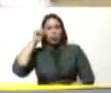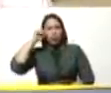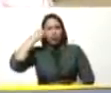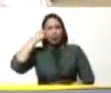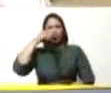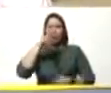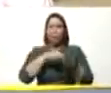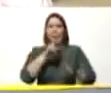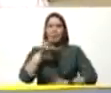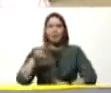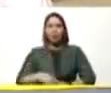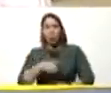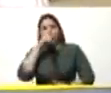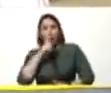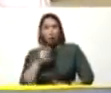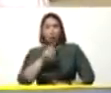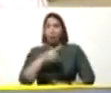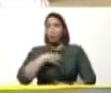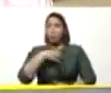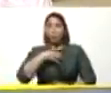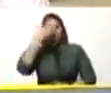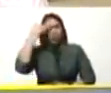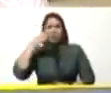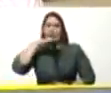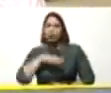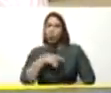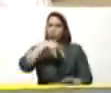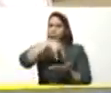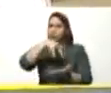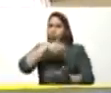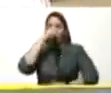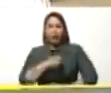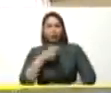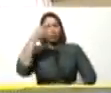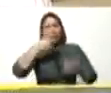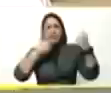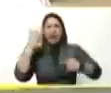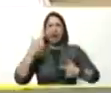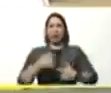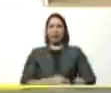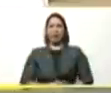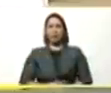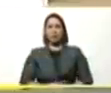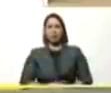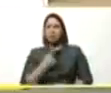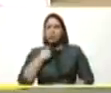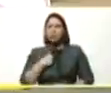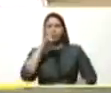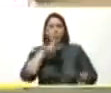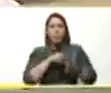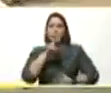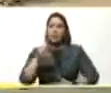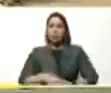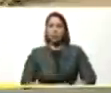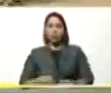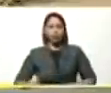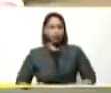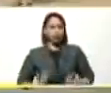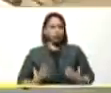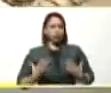año inolvidable, año histórico, año de Carabobo, el año que Chávez nos marcó, 2021,